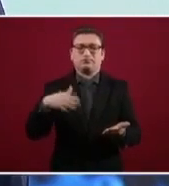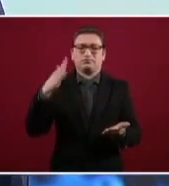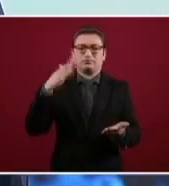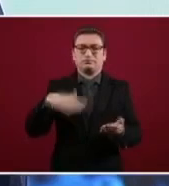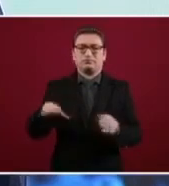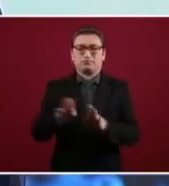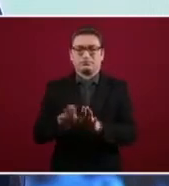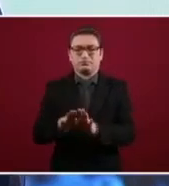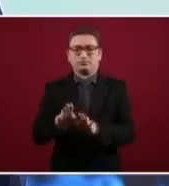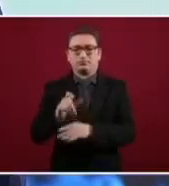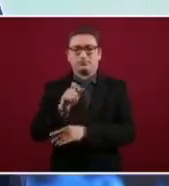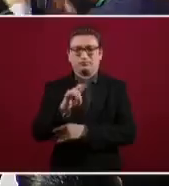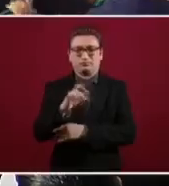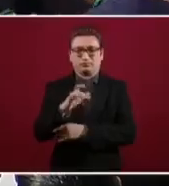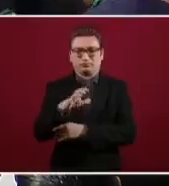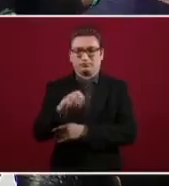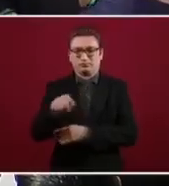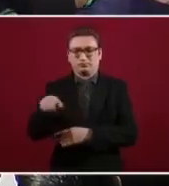atroz